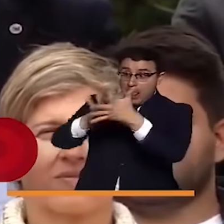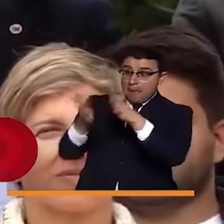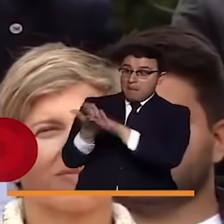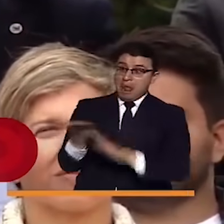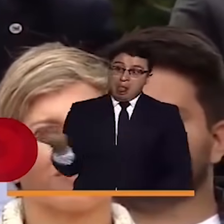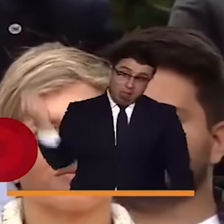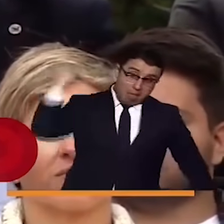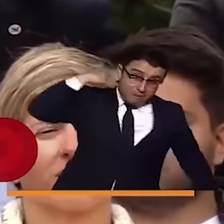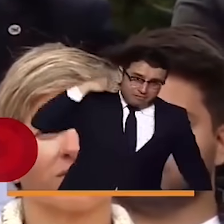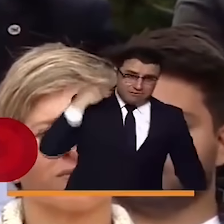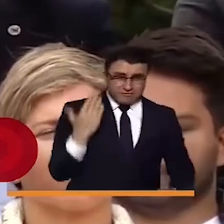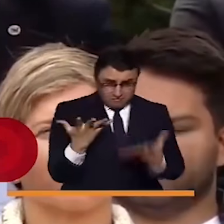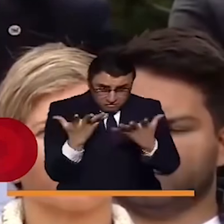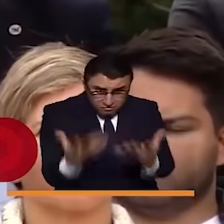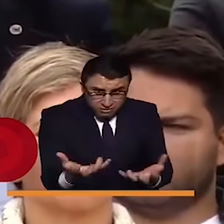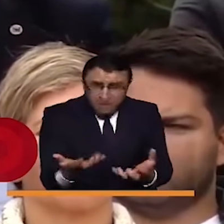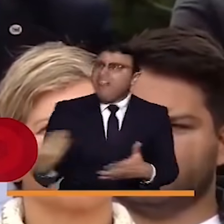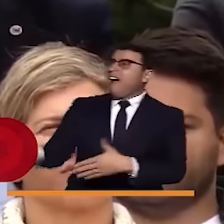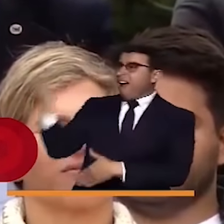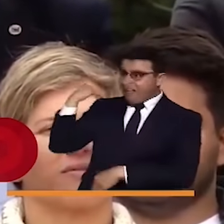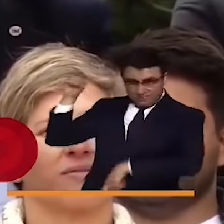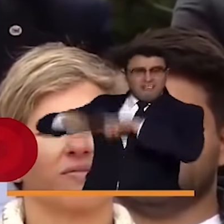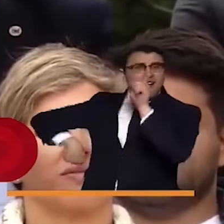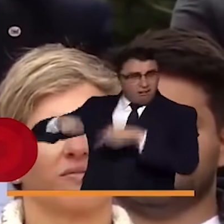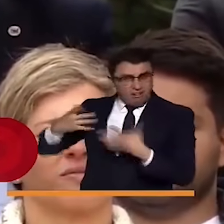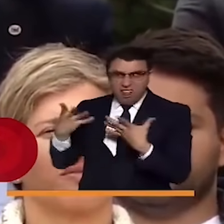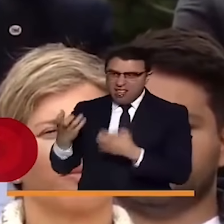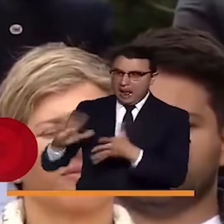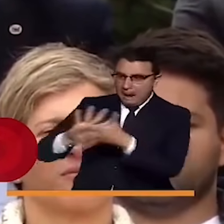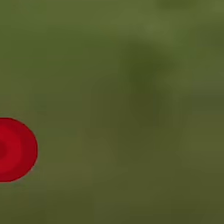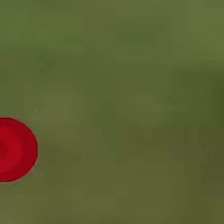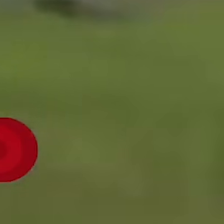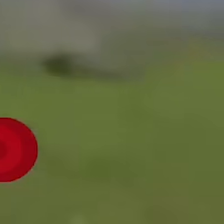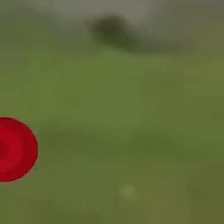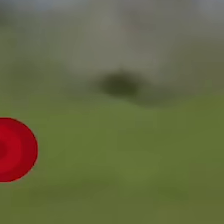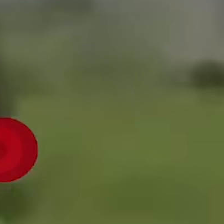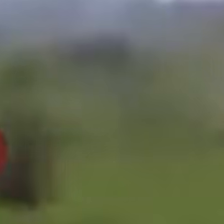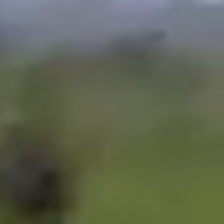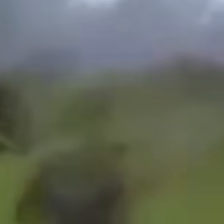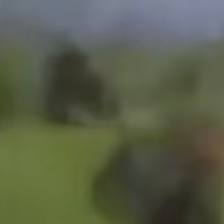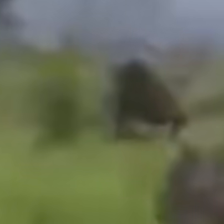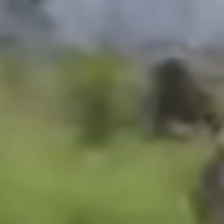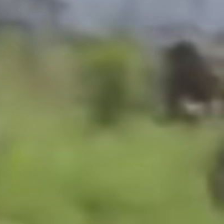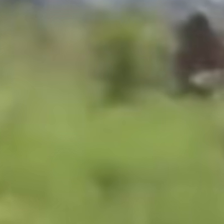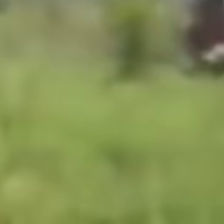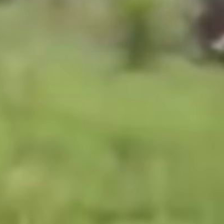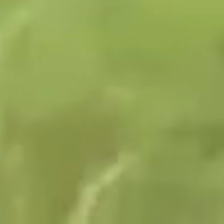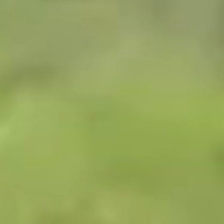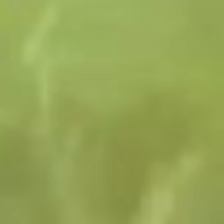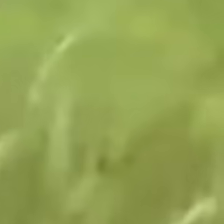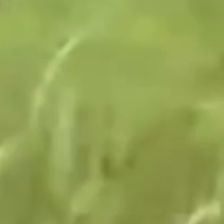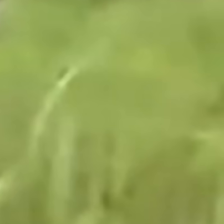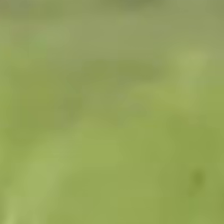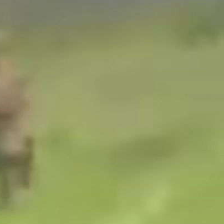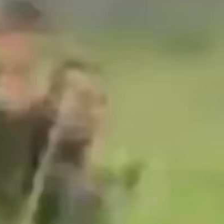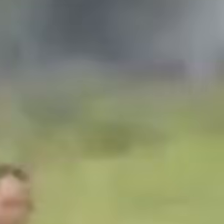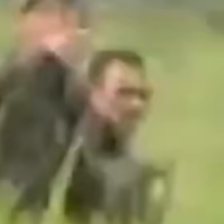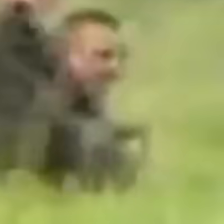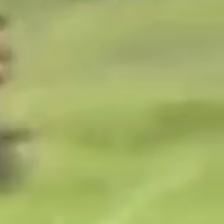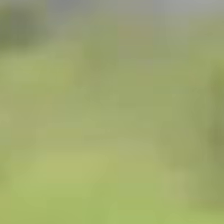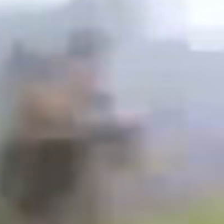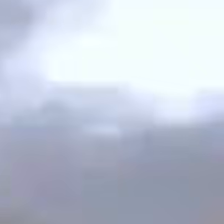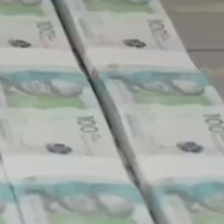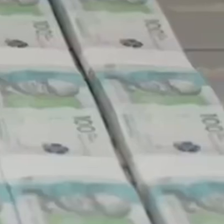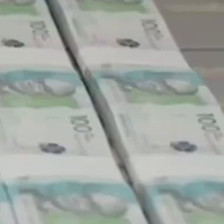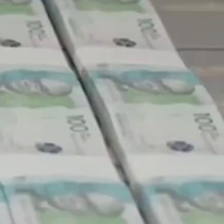han querido hacerle, es poner las bases para un nuevo ciclo de violencia y por tanto no lo haremos.